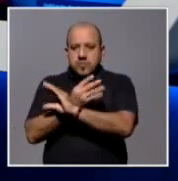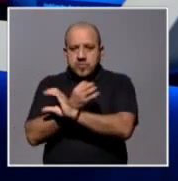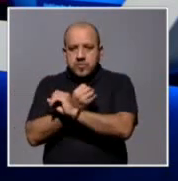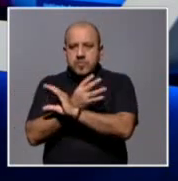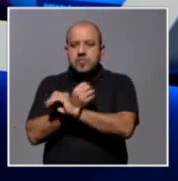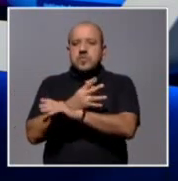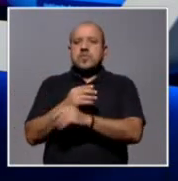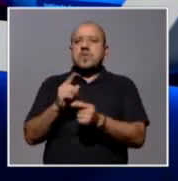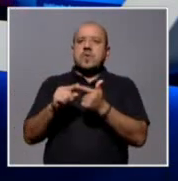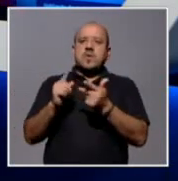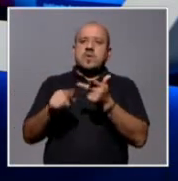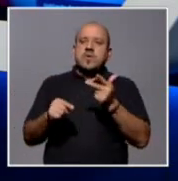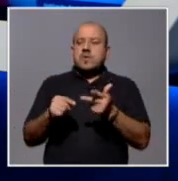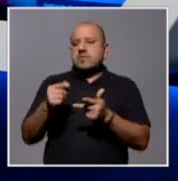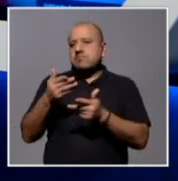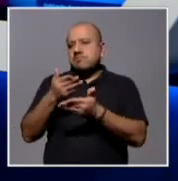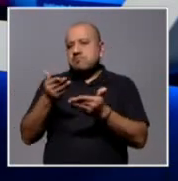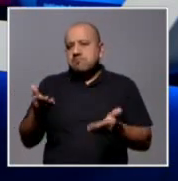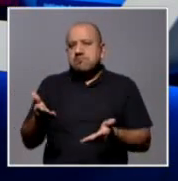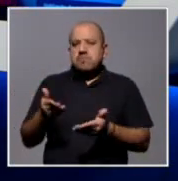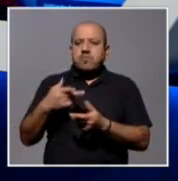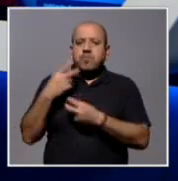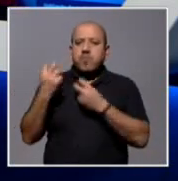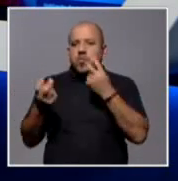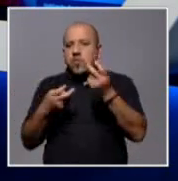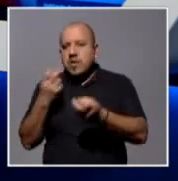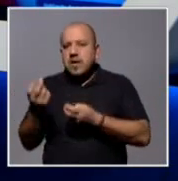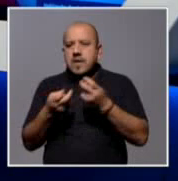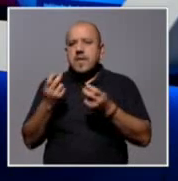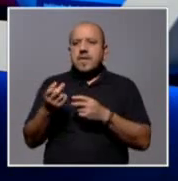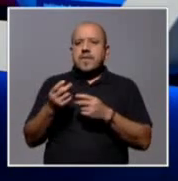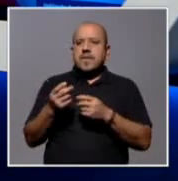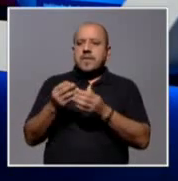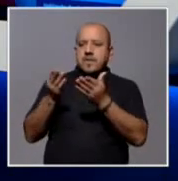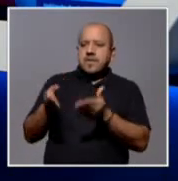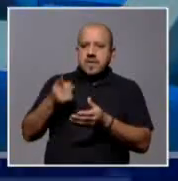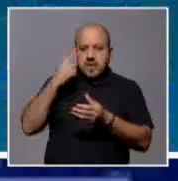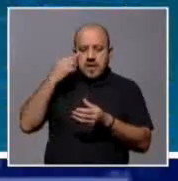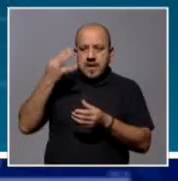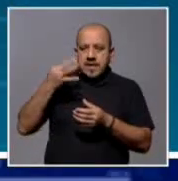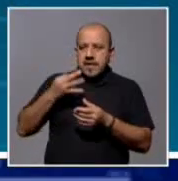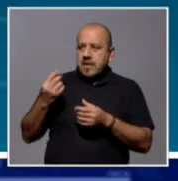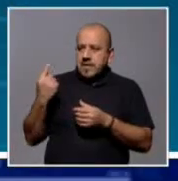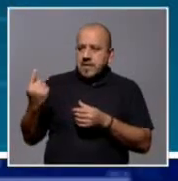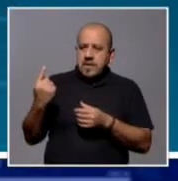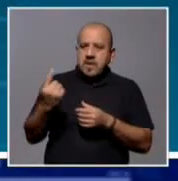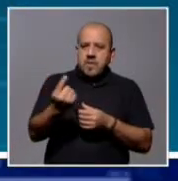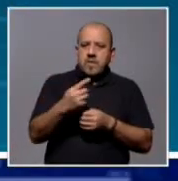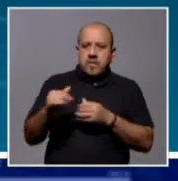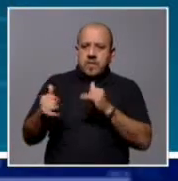reuniones virtuales, tratar de estar un poco, interiorizarse un poco de la realidad de cada